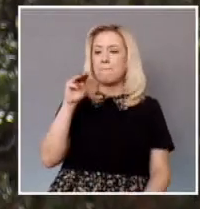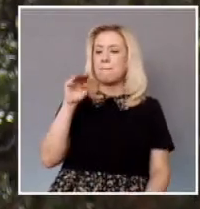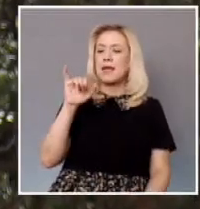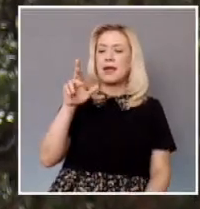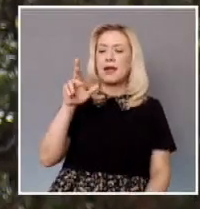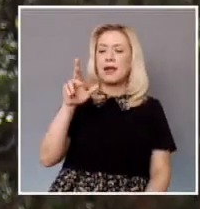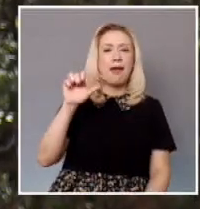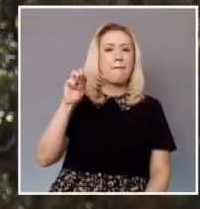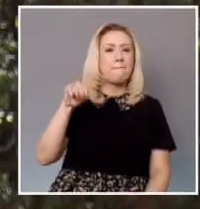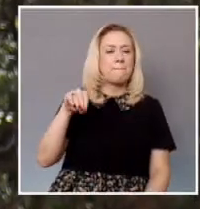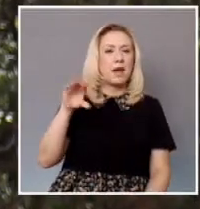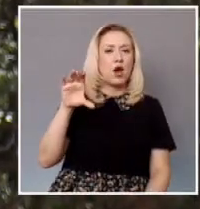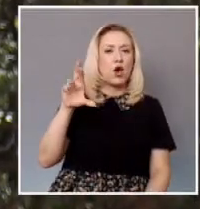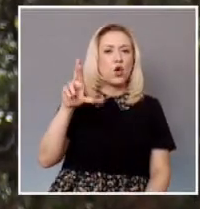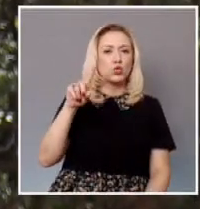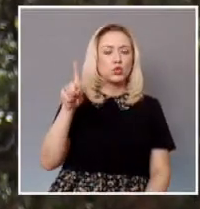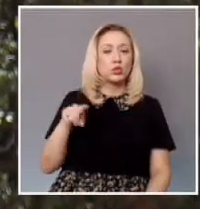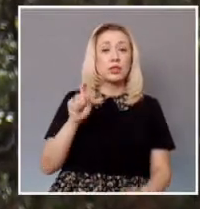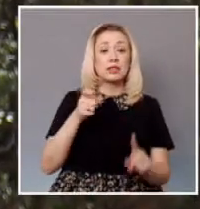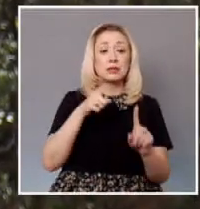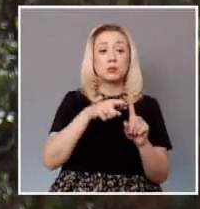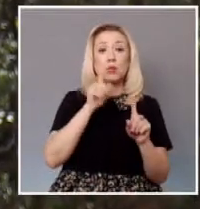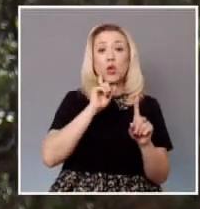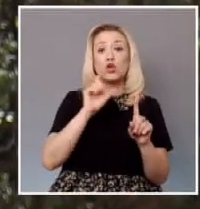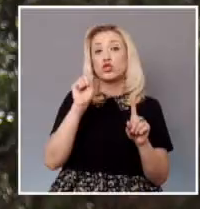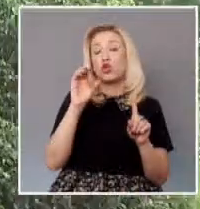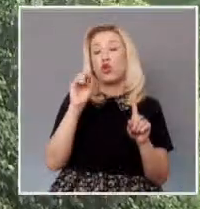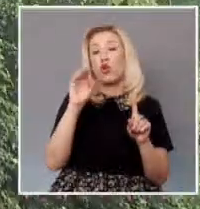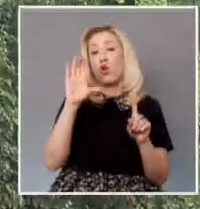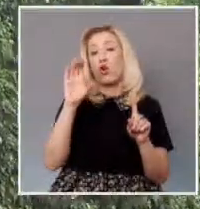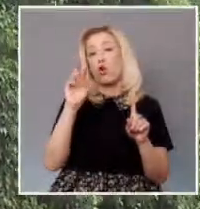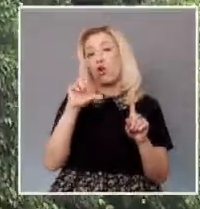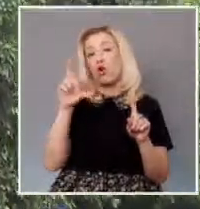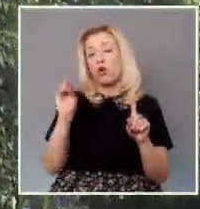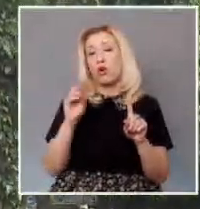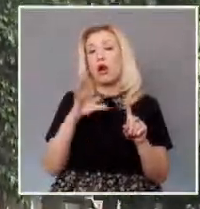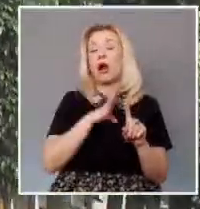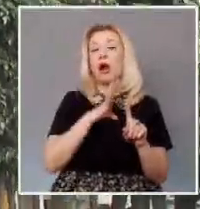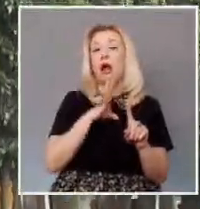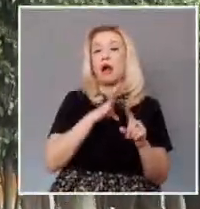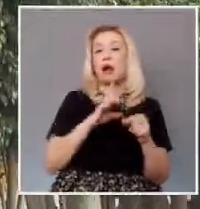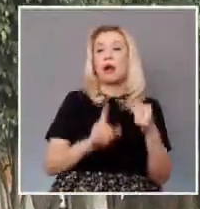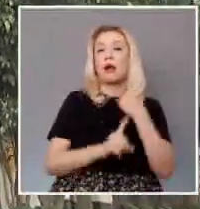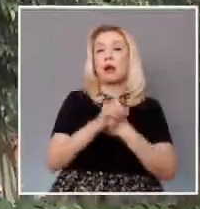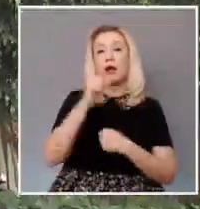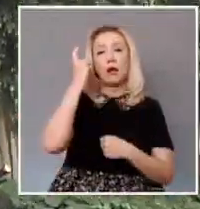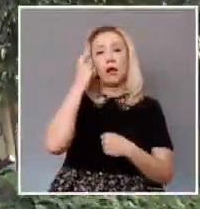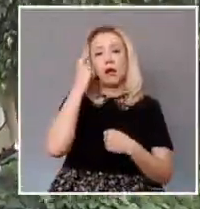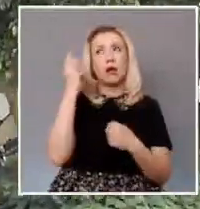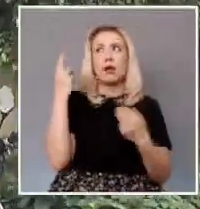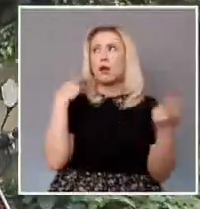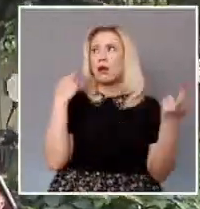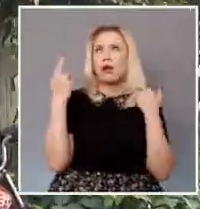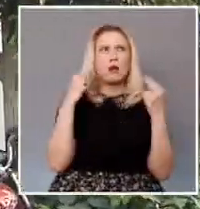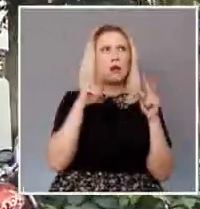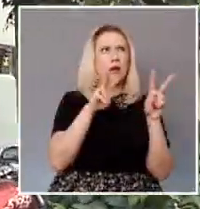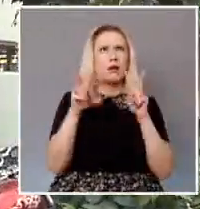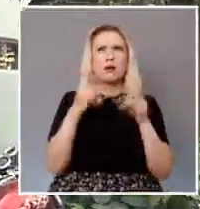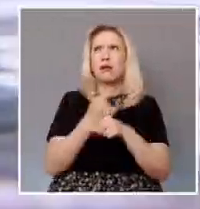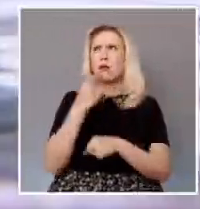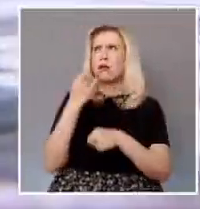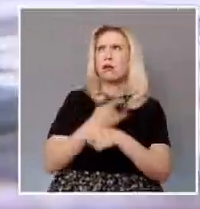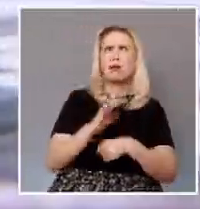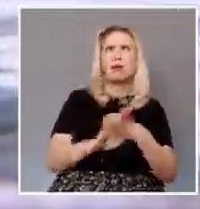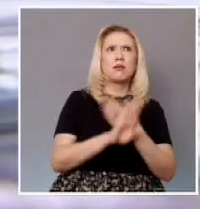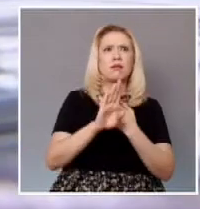identificada como Socorro, diagnosticada con esquizofrenia paranoide, recuperó sus derechos, bienes y su dignidad como persona, ya